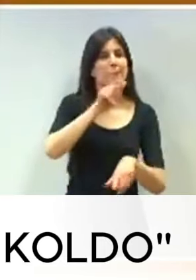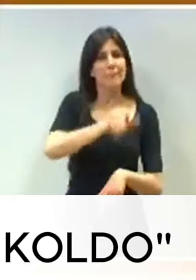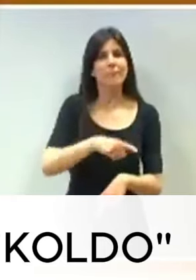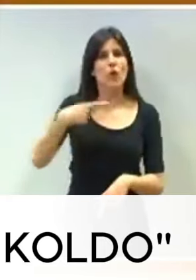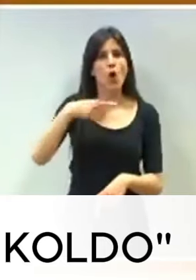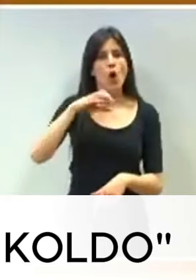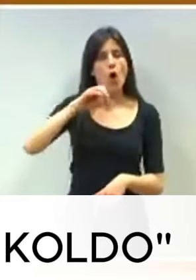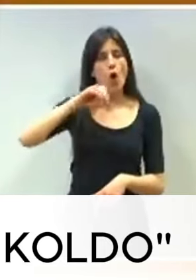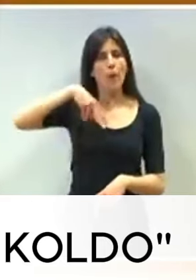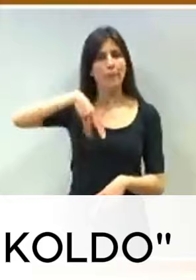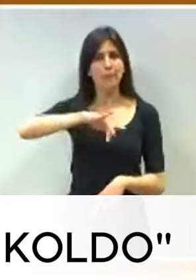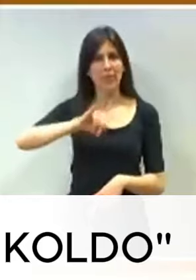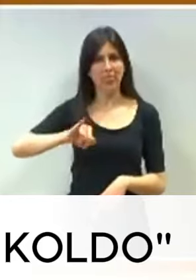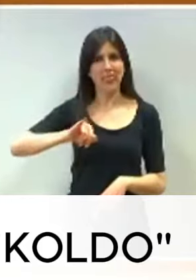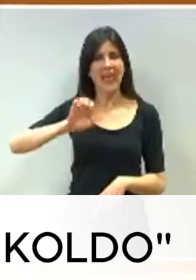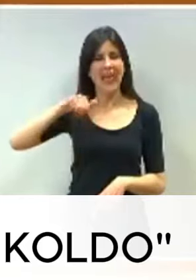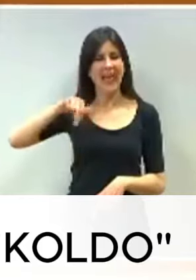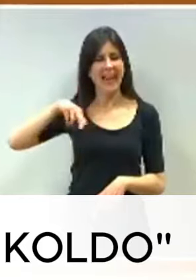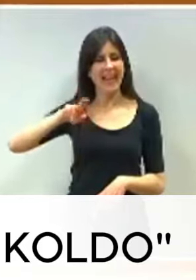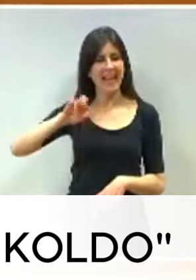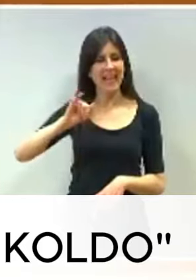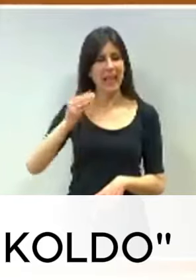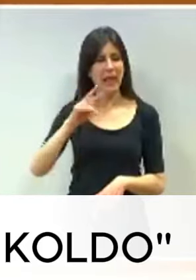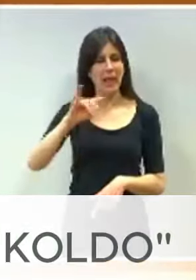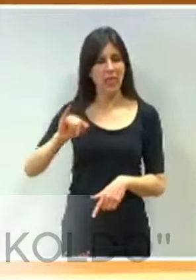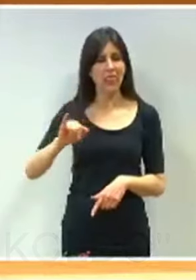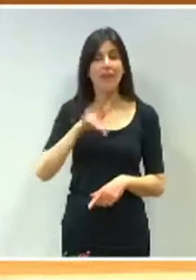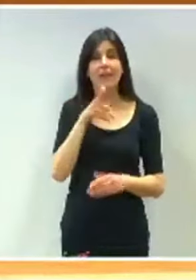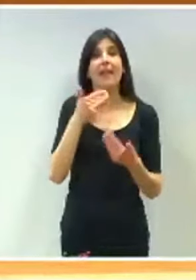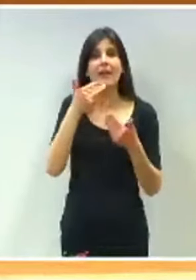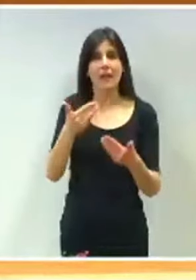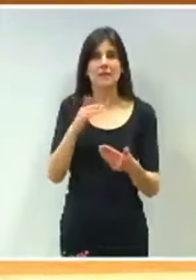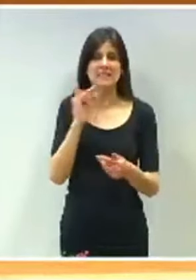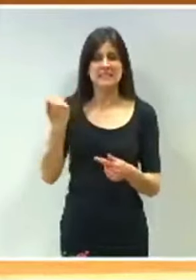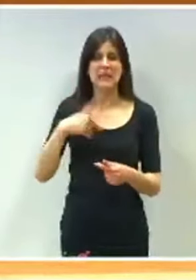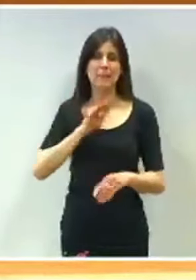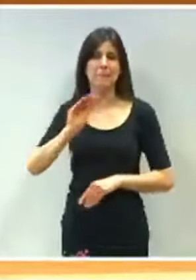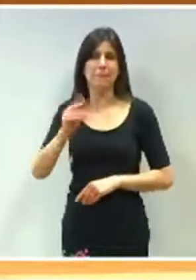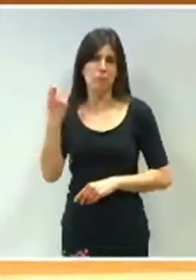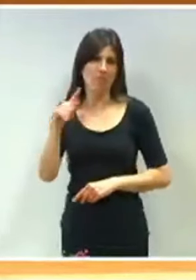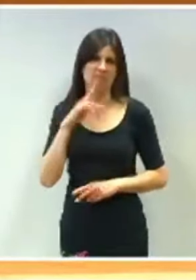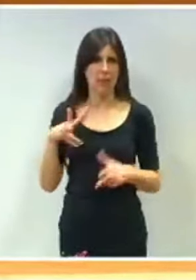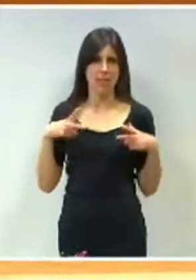tiene la palabra señoría Gracias señor presidente la doy por